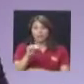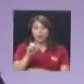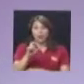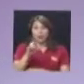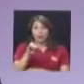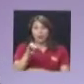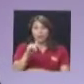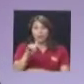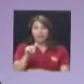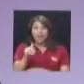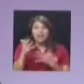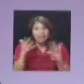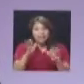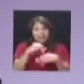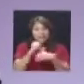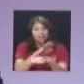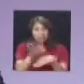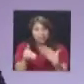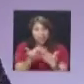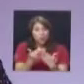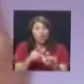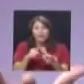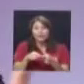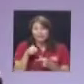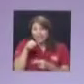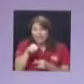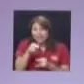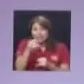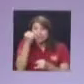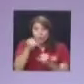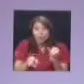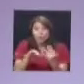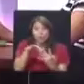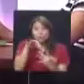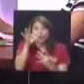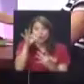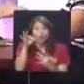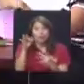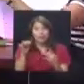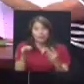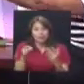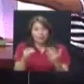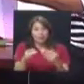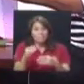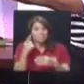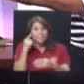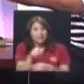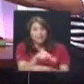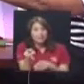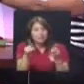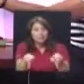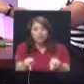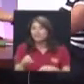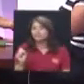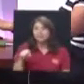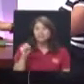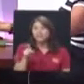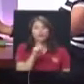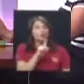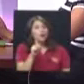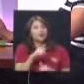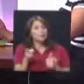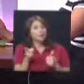entonces está la última opción de la terapéutica para estas personas si no es la primera opción es desplegado un proceso claro claro